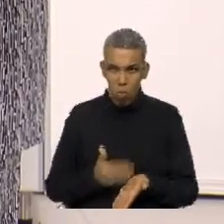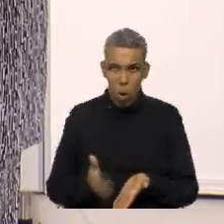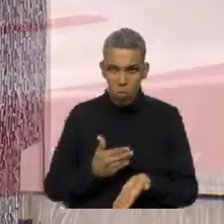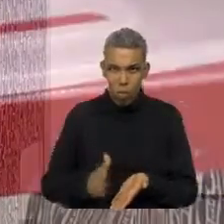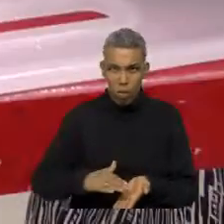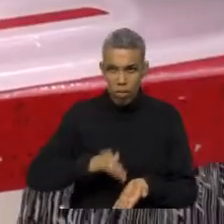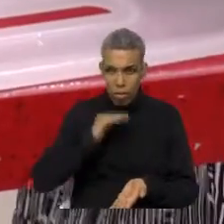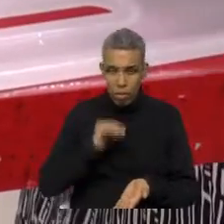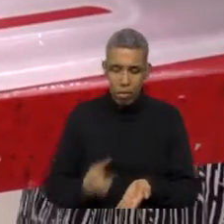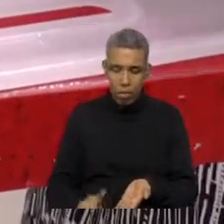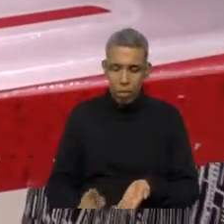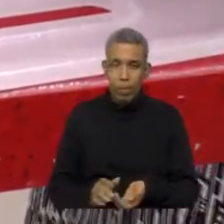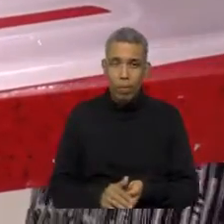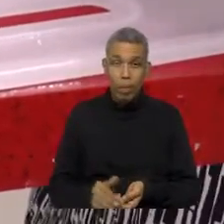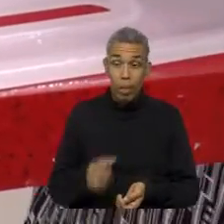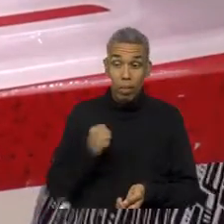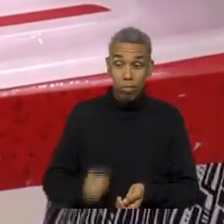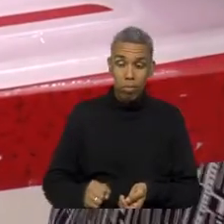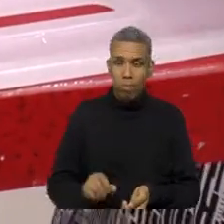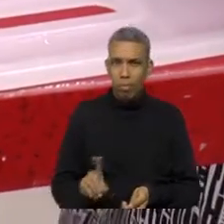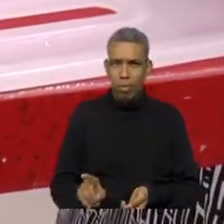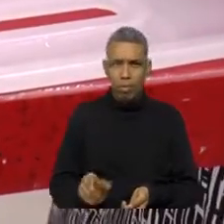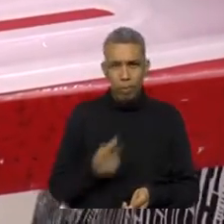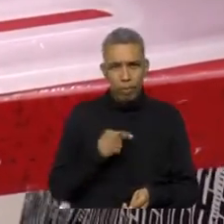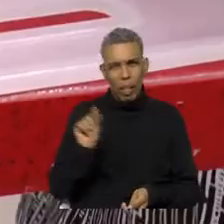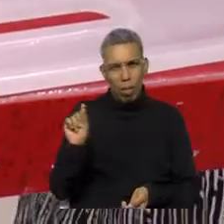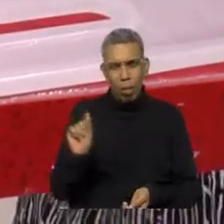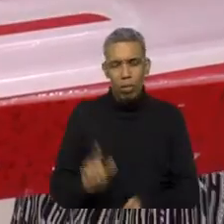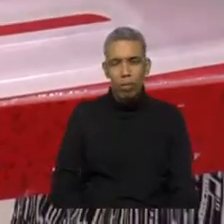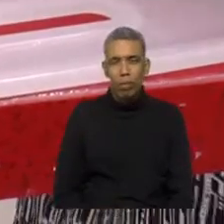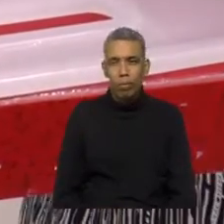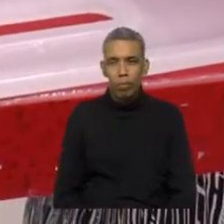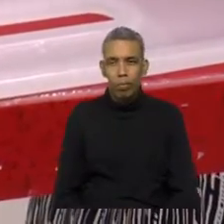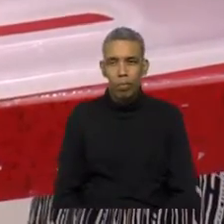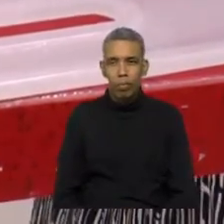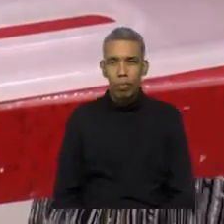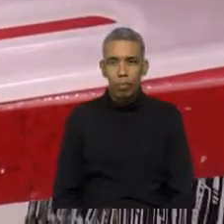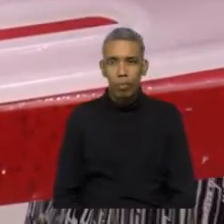nos sea el protagonista de la receta.